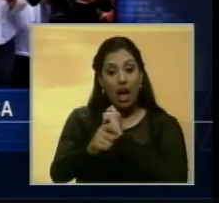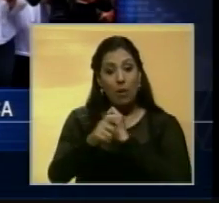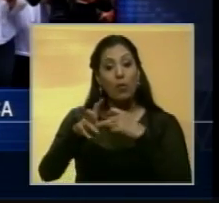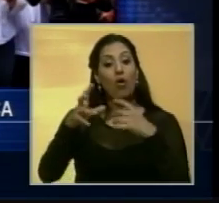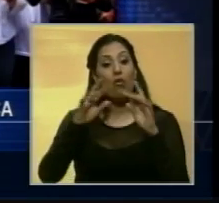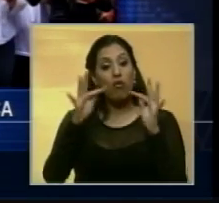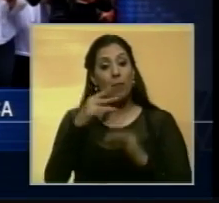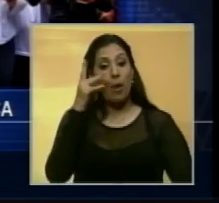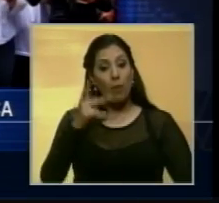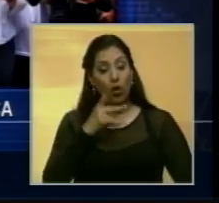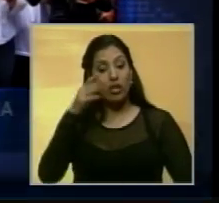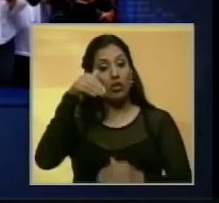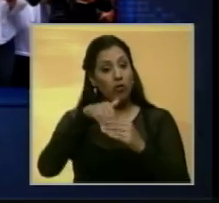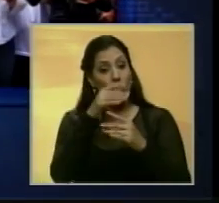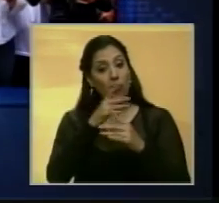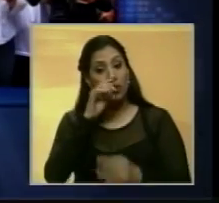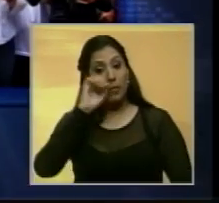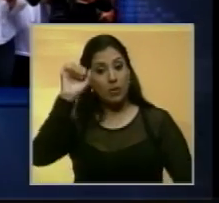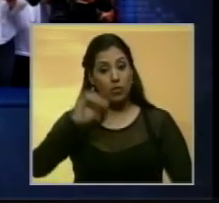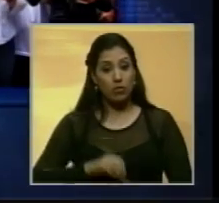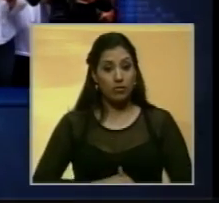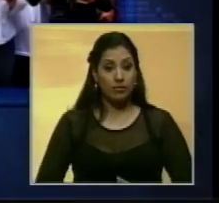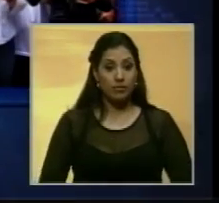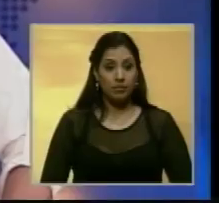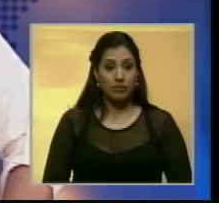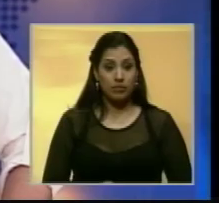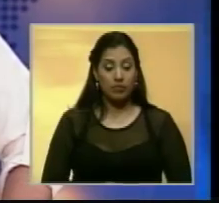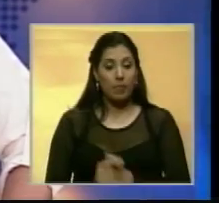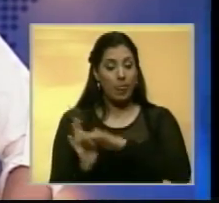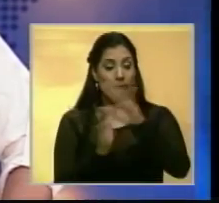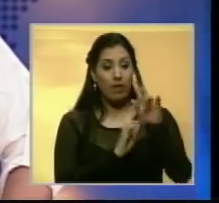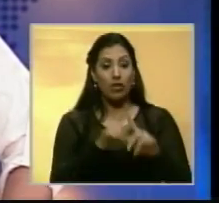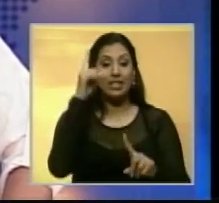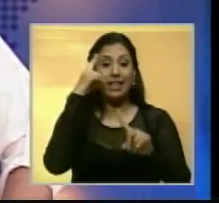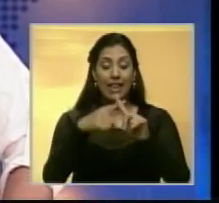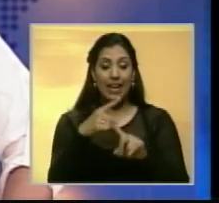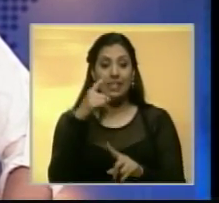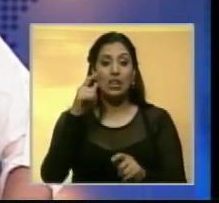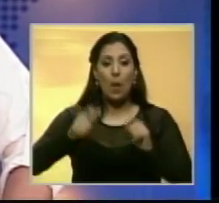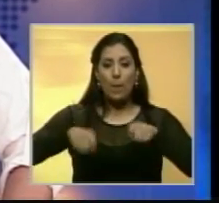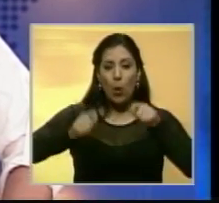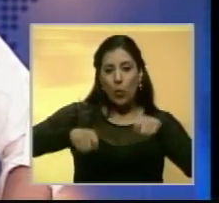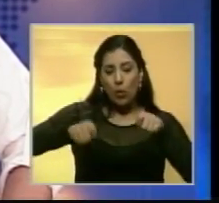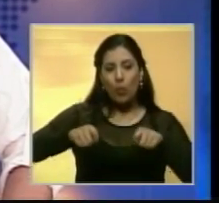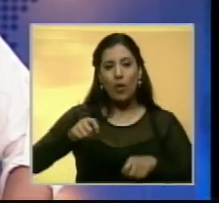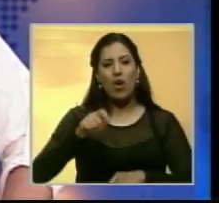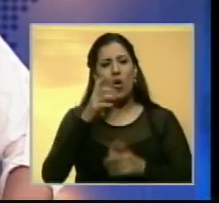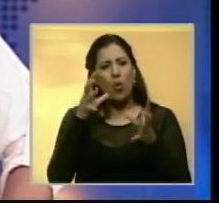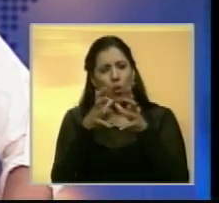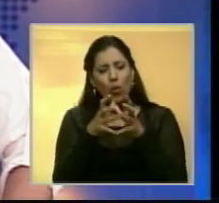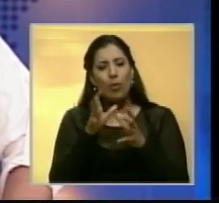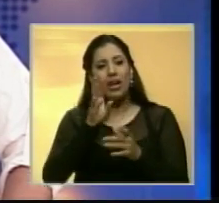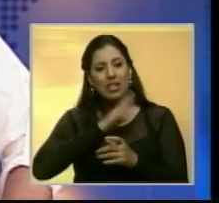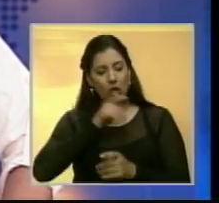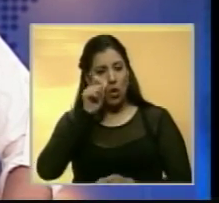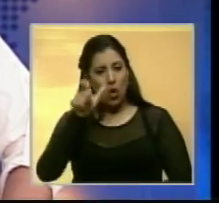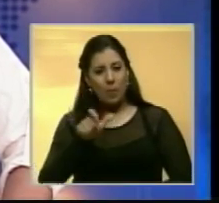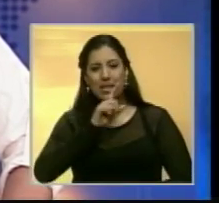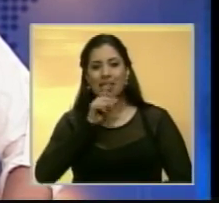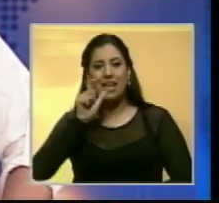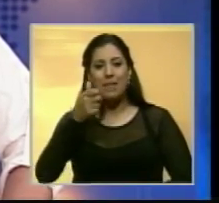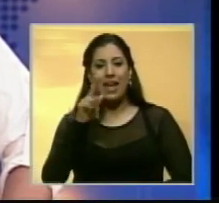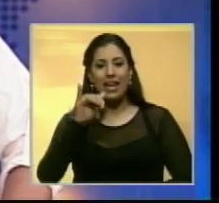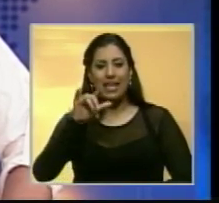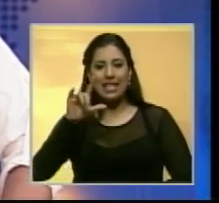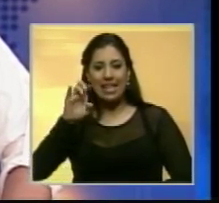modelo político a través del referéndum revocatorio. El ex baterista de la agrupación Candy 66, Guillermo Moreno,